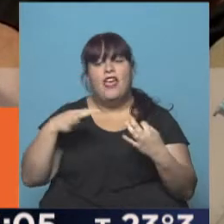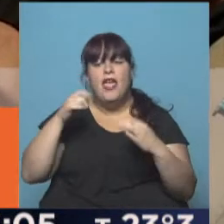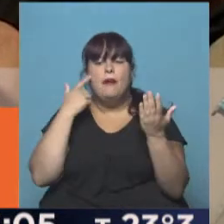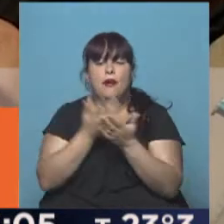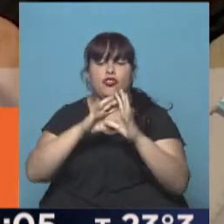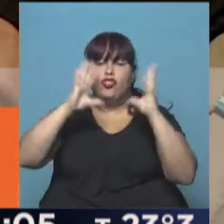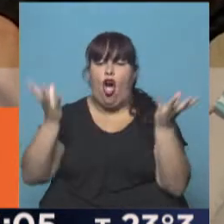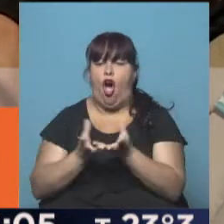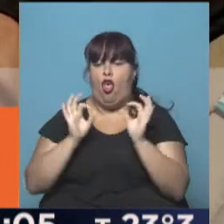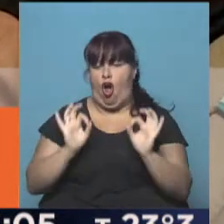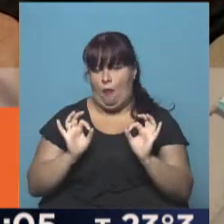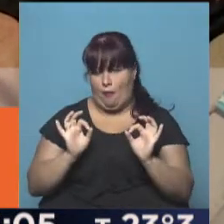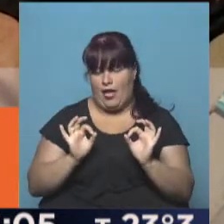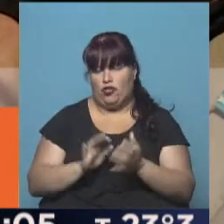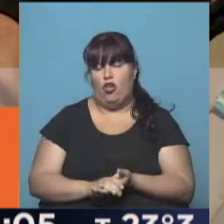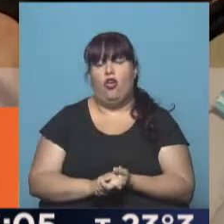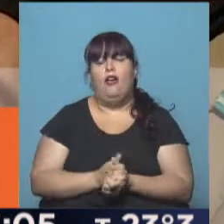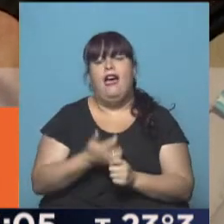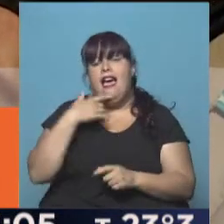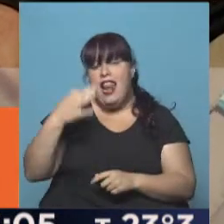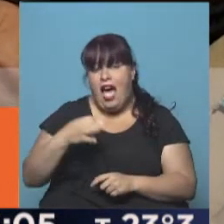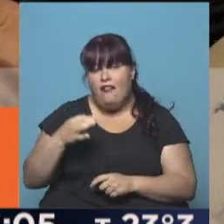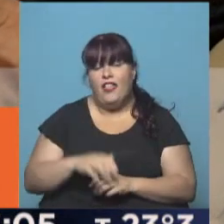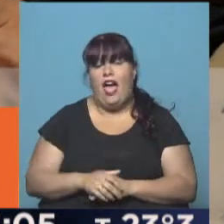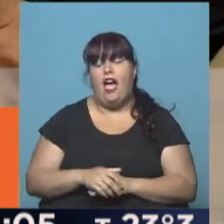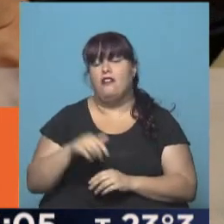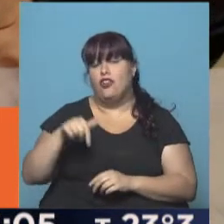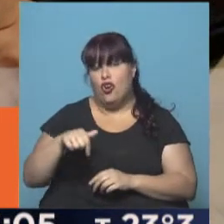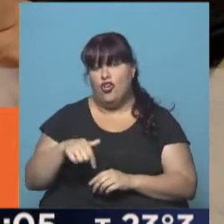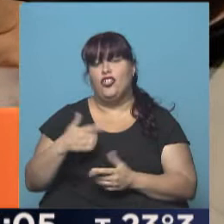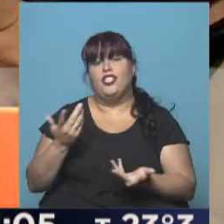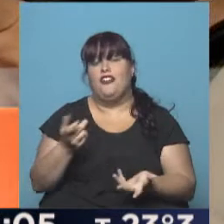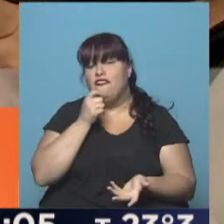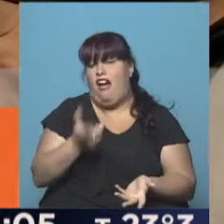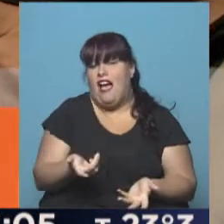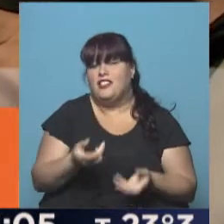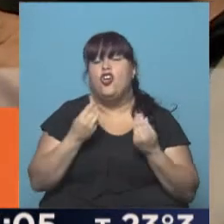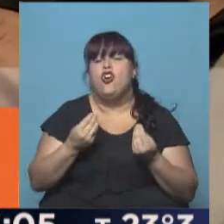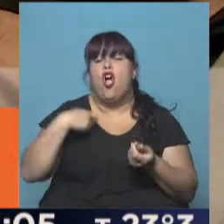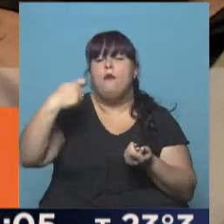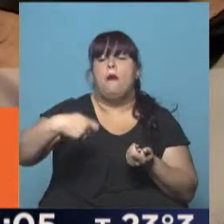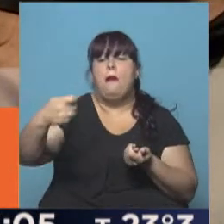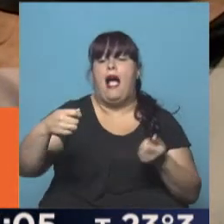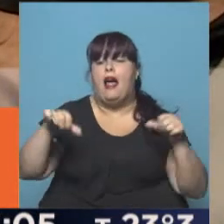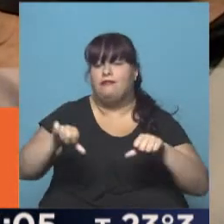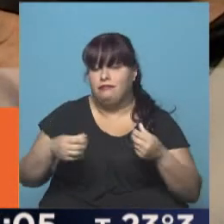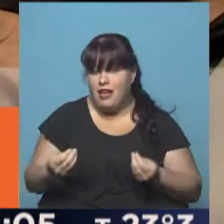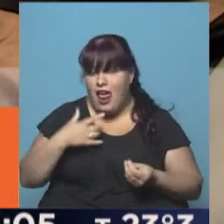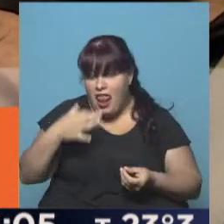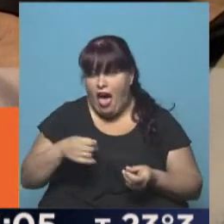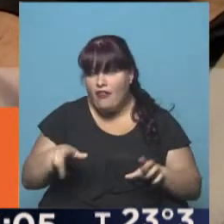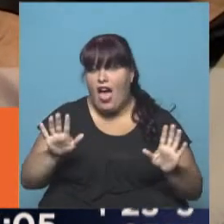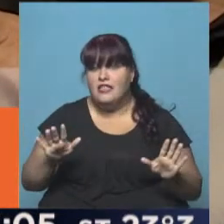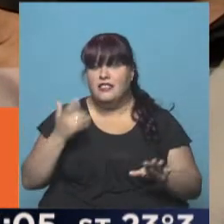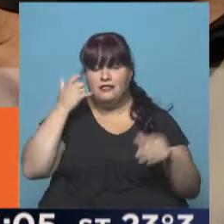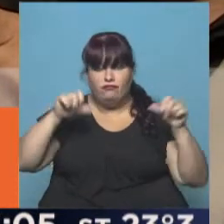planteo integral. Y la realidad es que hoy es muy simple, o sea, ¿cómo financiamos el déficit? Porque la realidad es esa,